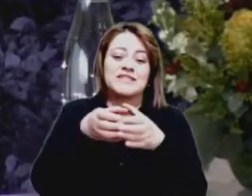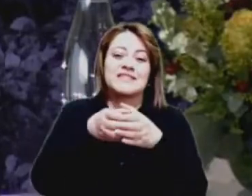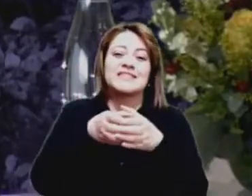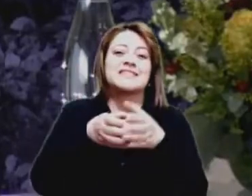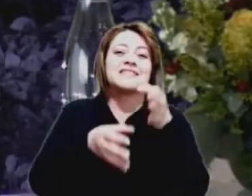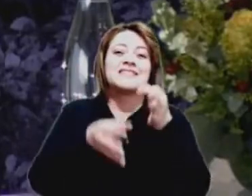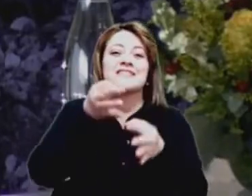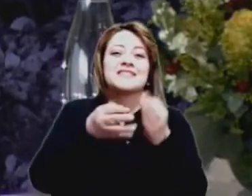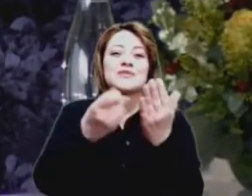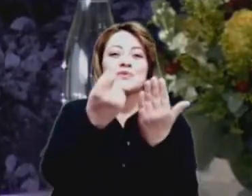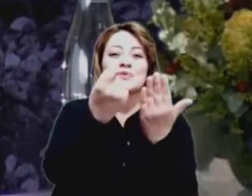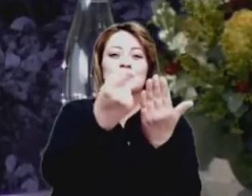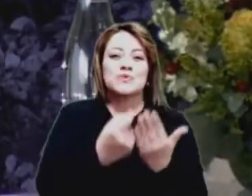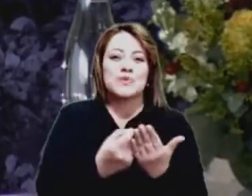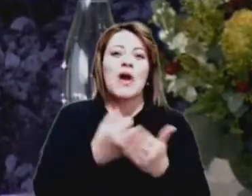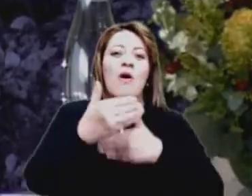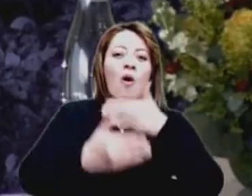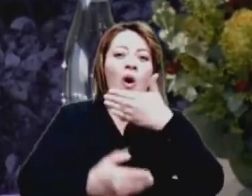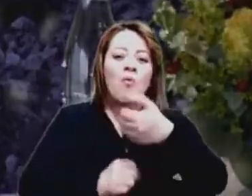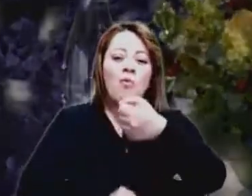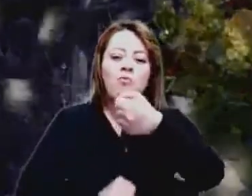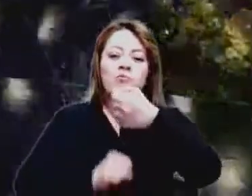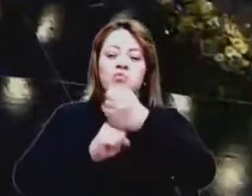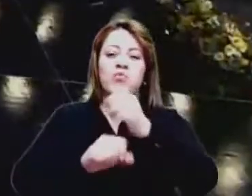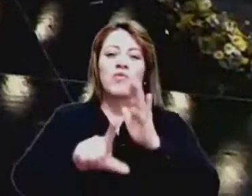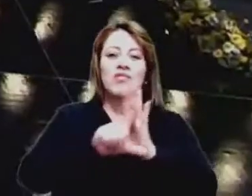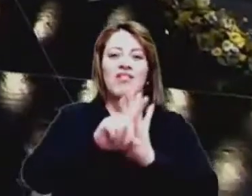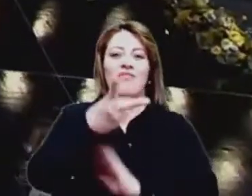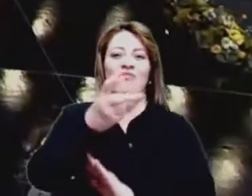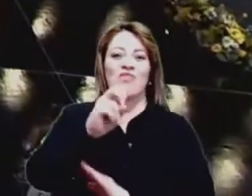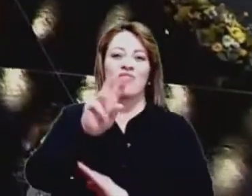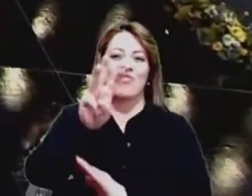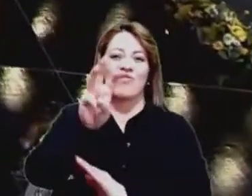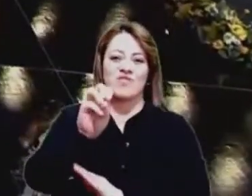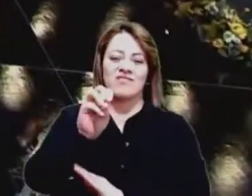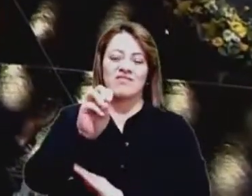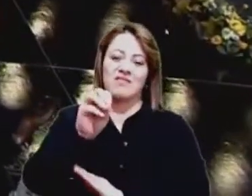función reforzada que nos dio la ley 20 80 muchas gracias